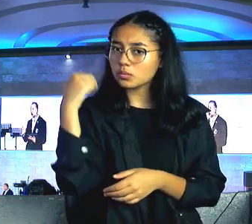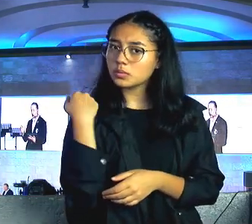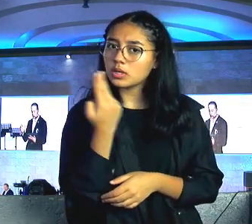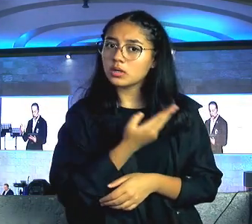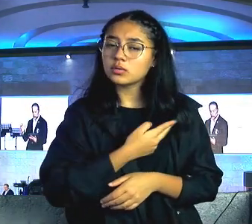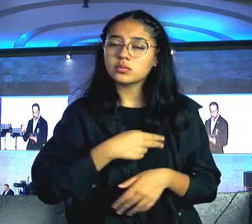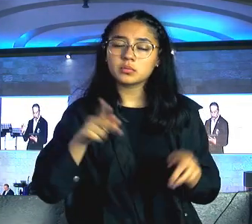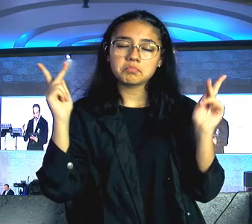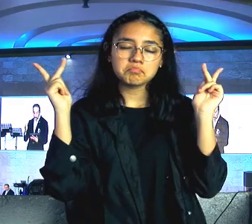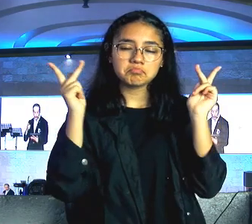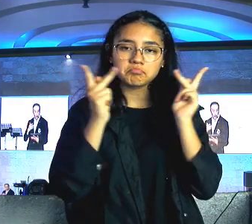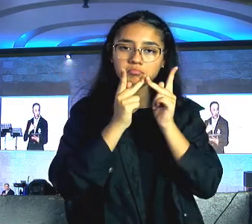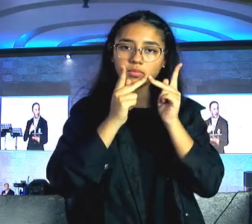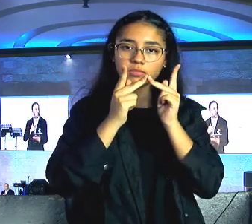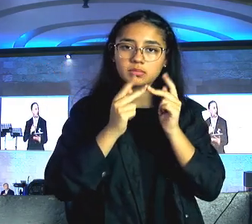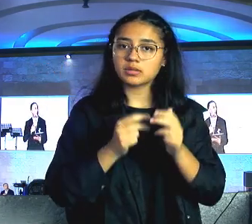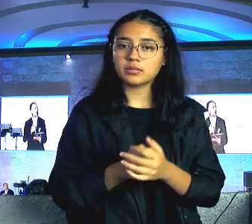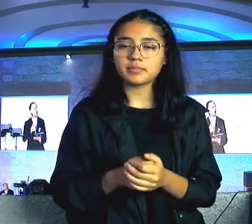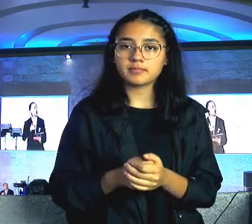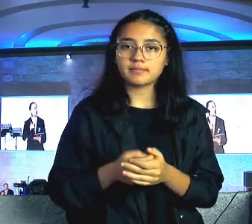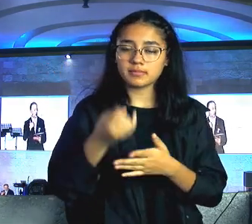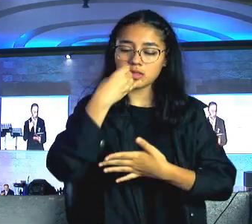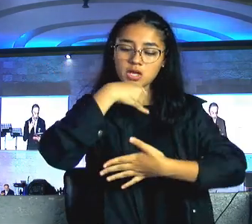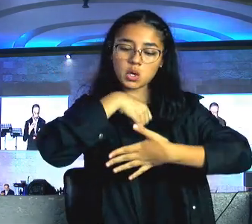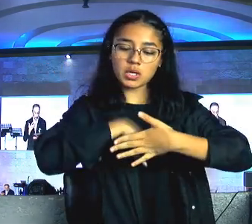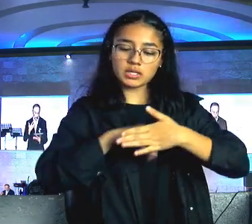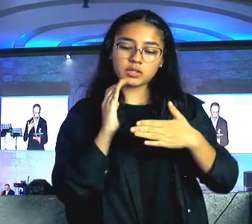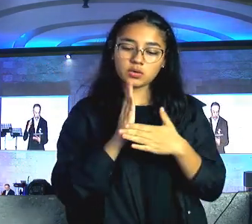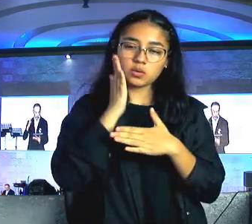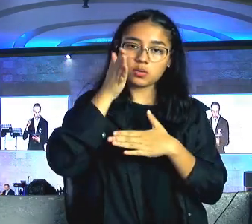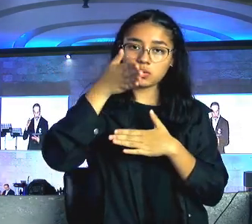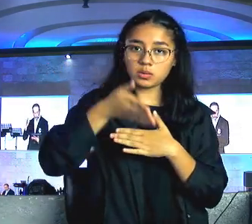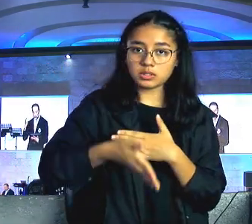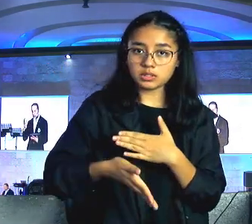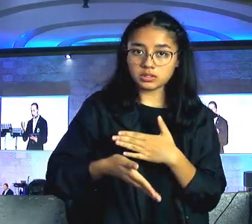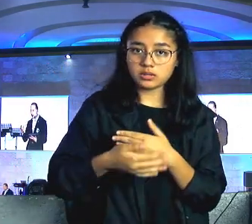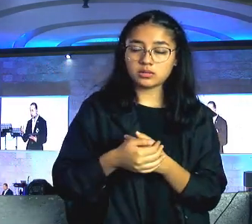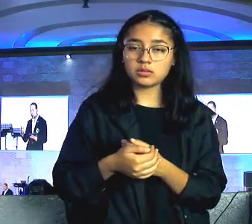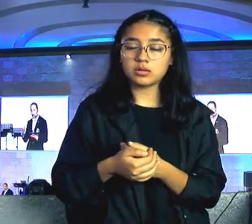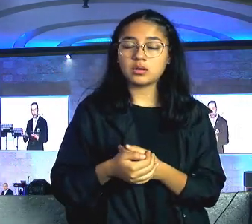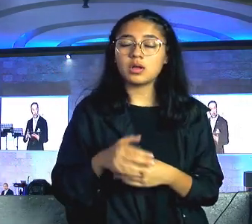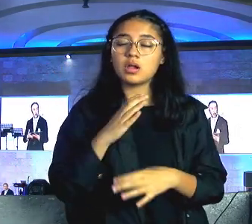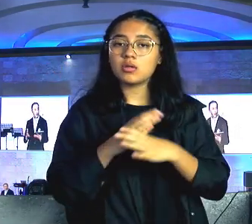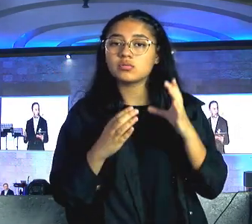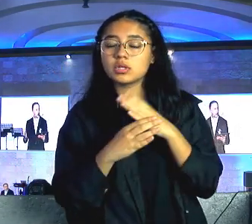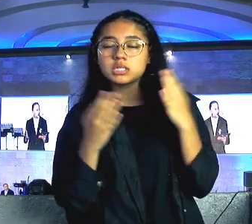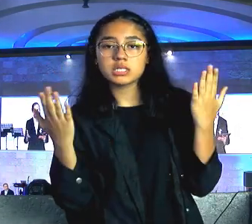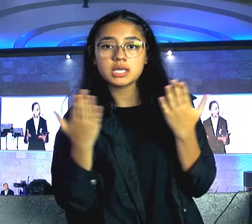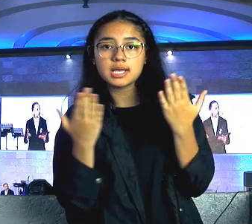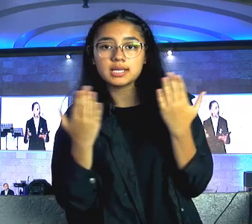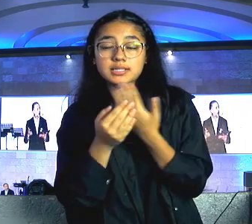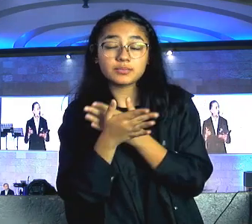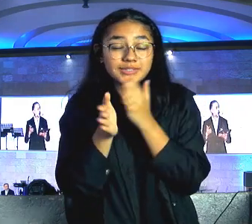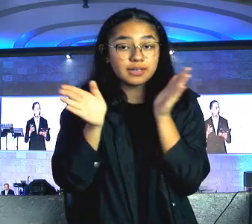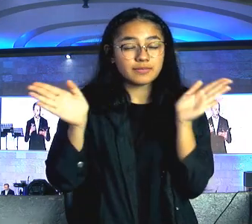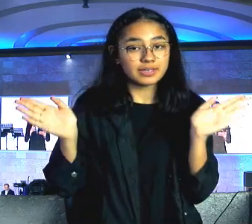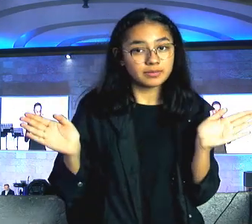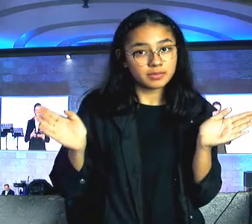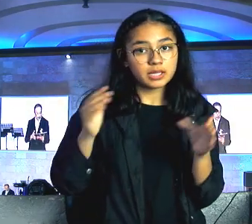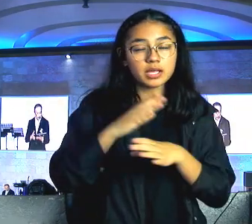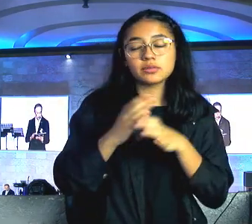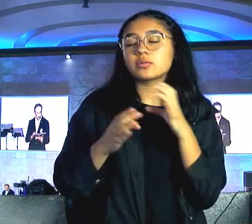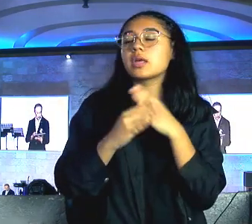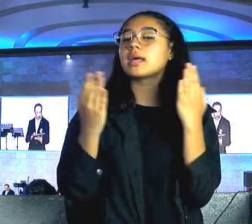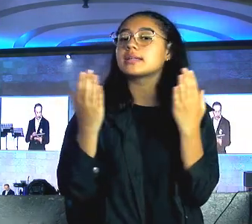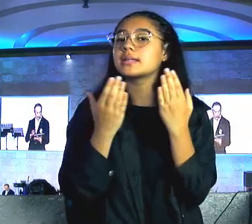actos, tanto de lo interior como lo exterior, lo que hacemos abiertamente, lo que